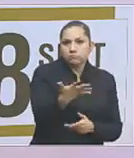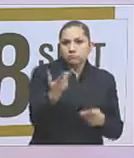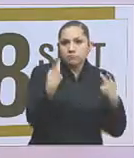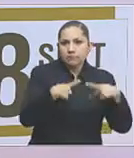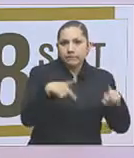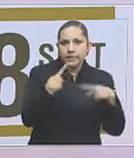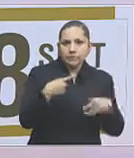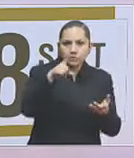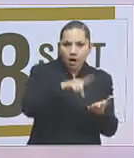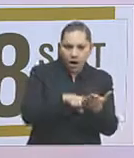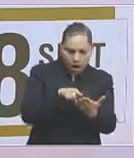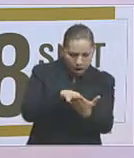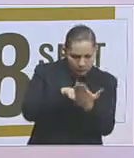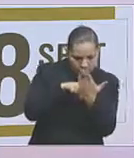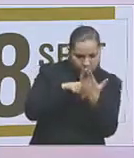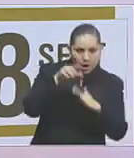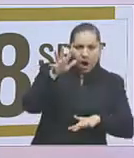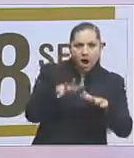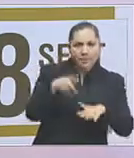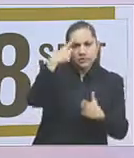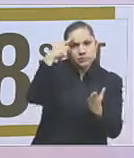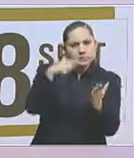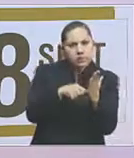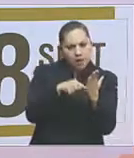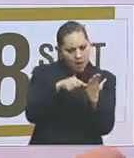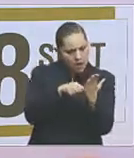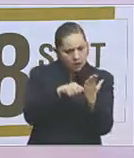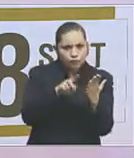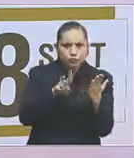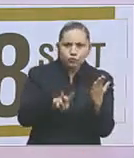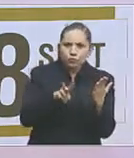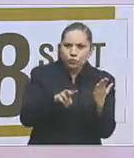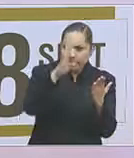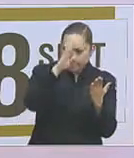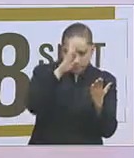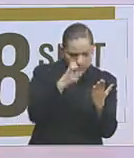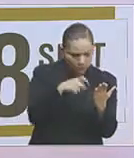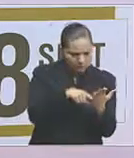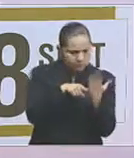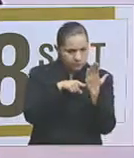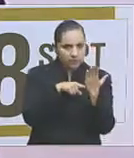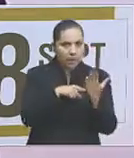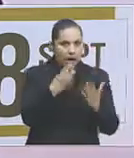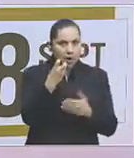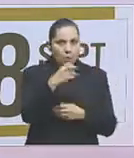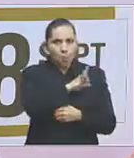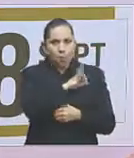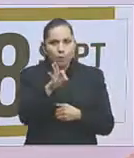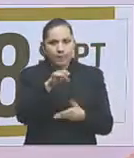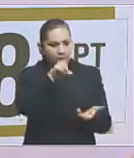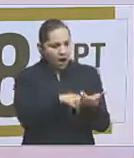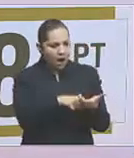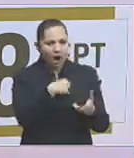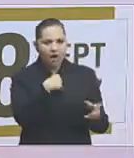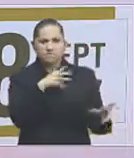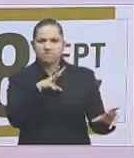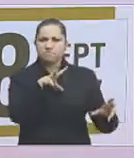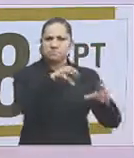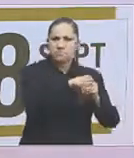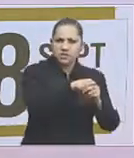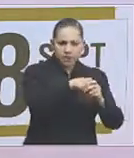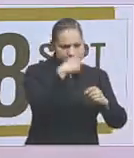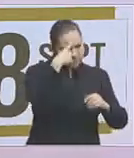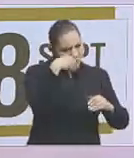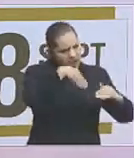susceptible a creer este mensaje con la voluntad de tomar un arma y a personarse en esta famosa pizzería comet pizza